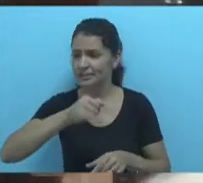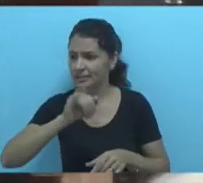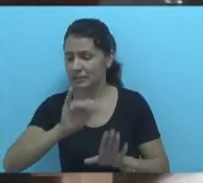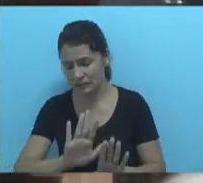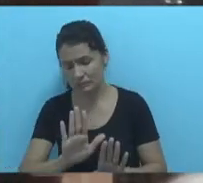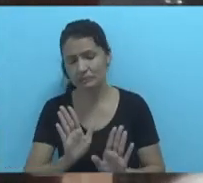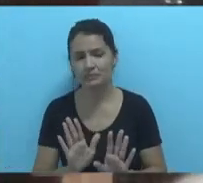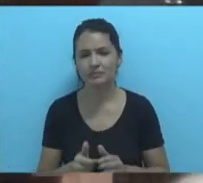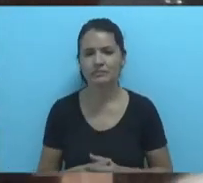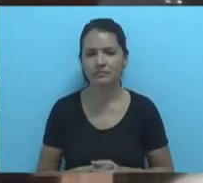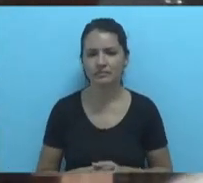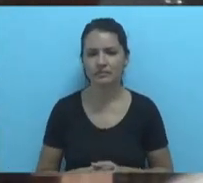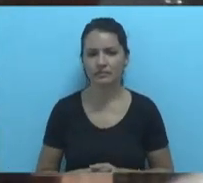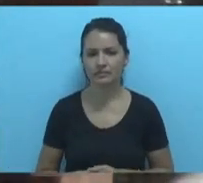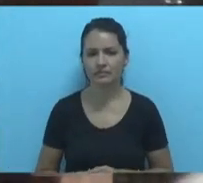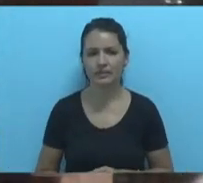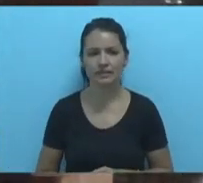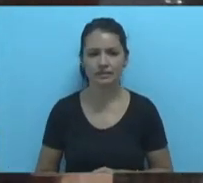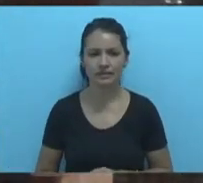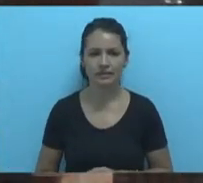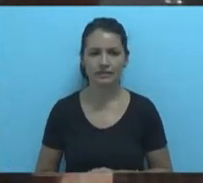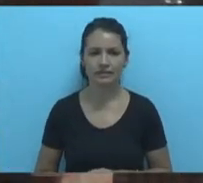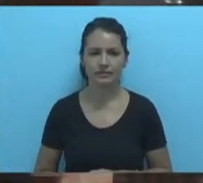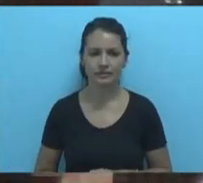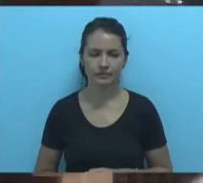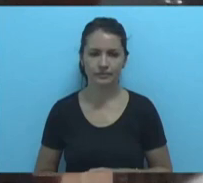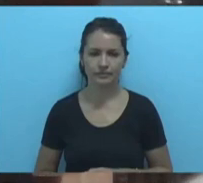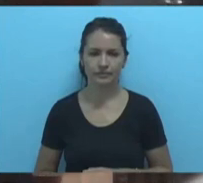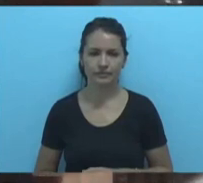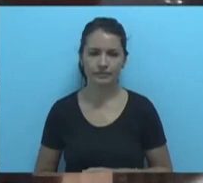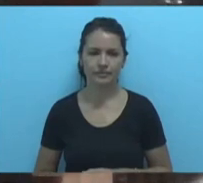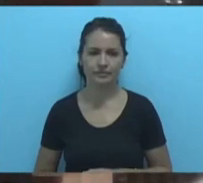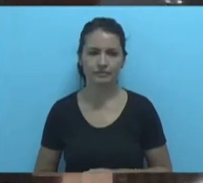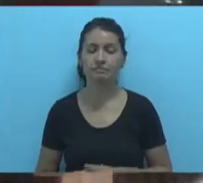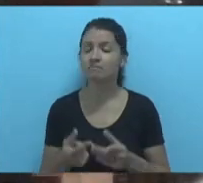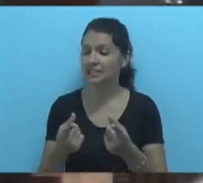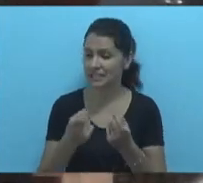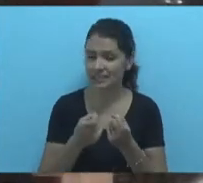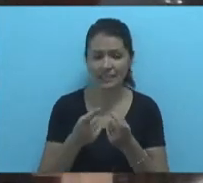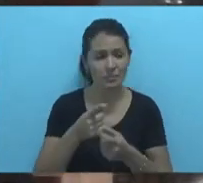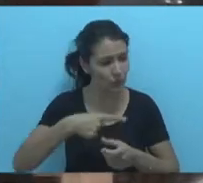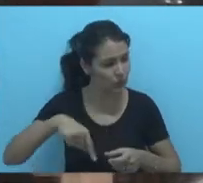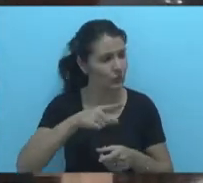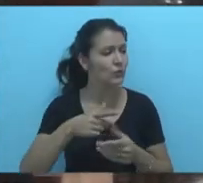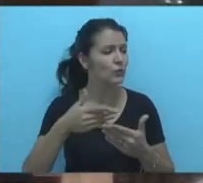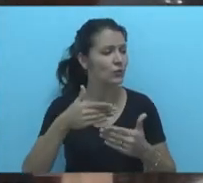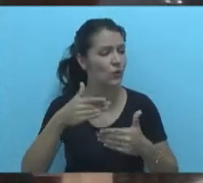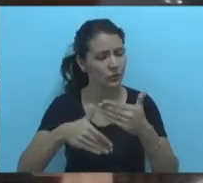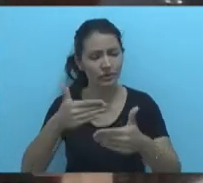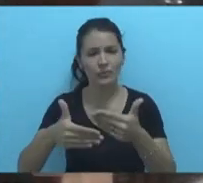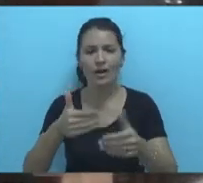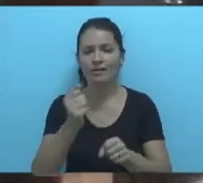siempre es legítimo y es necesario que la política accione en función de las demandas ciudadanas y mucho más de las necesidades básicas